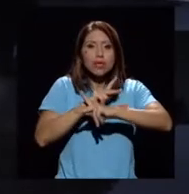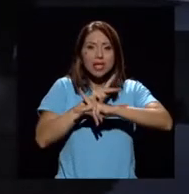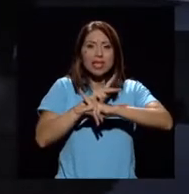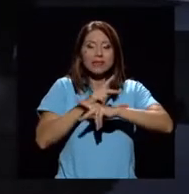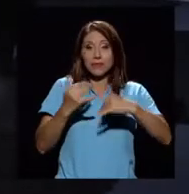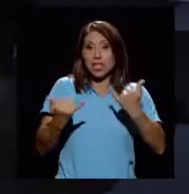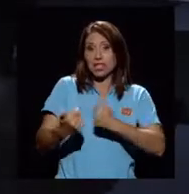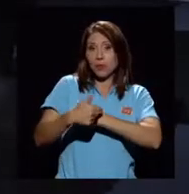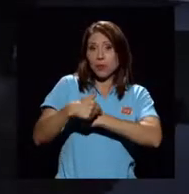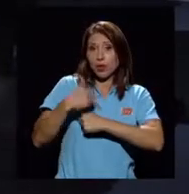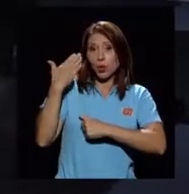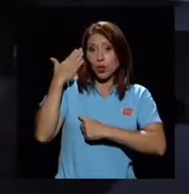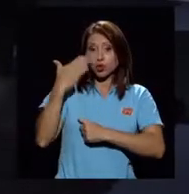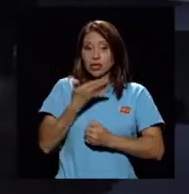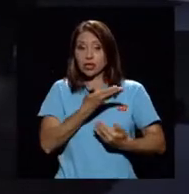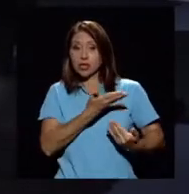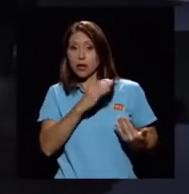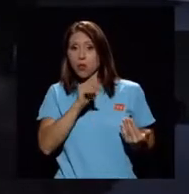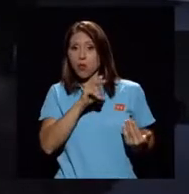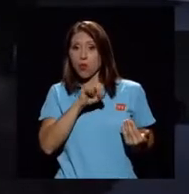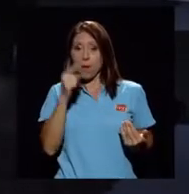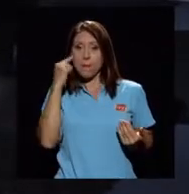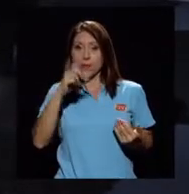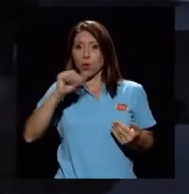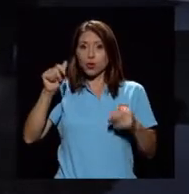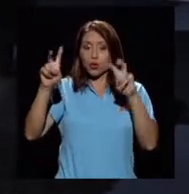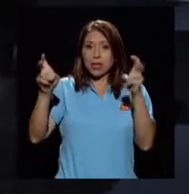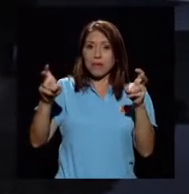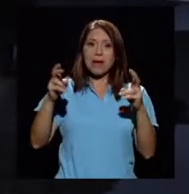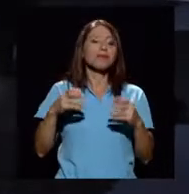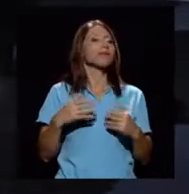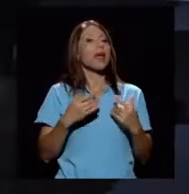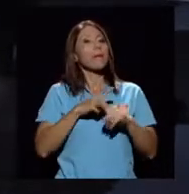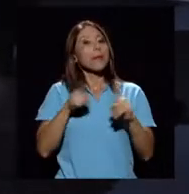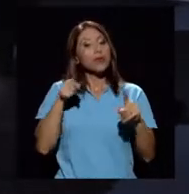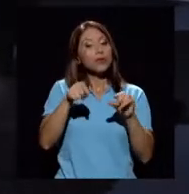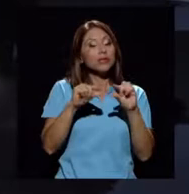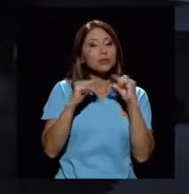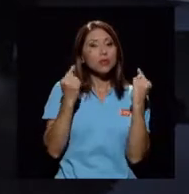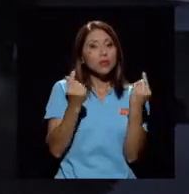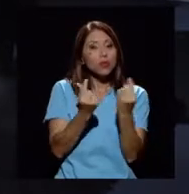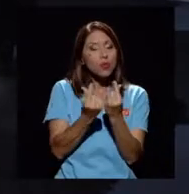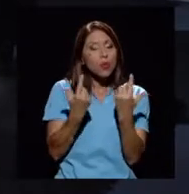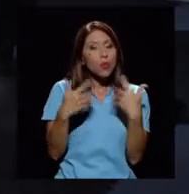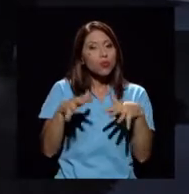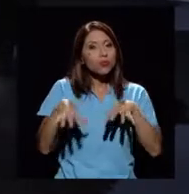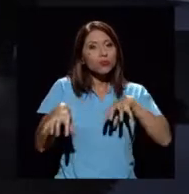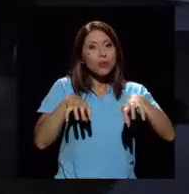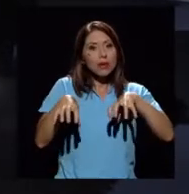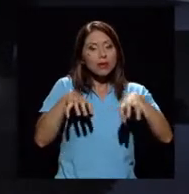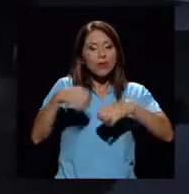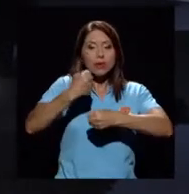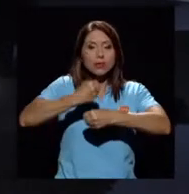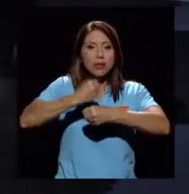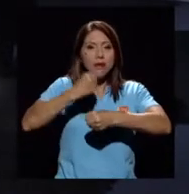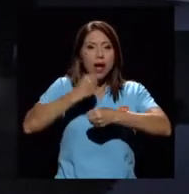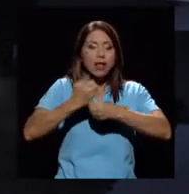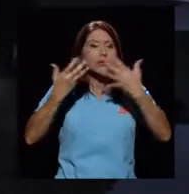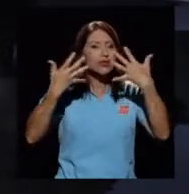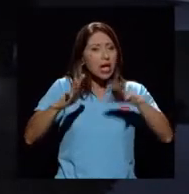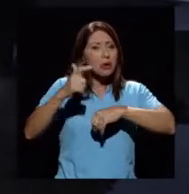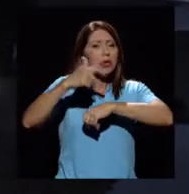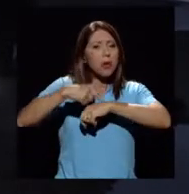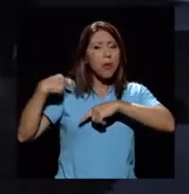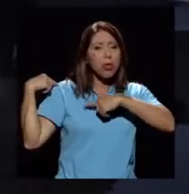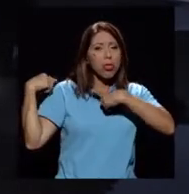no sé si Juan se le ocurre ahora algún otro tema, pero es un grupo muy activo que ha estado trabajando durante ya un periodo de tiempo